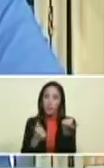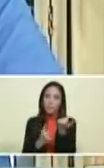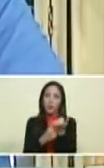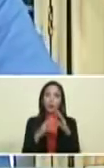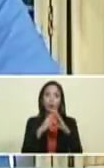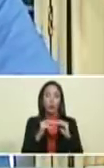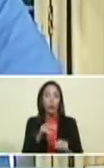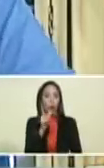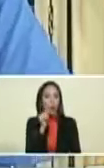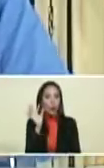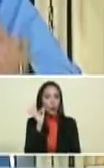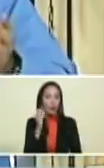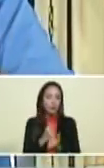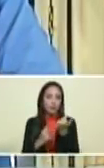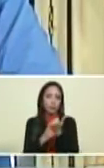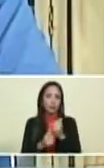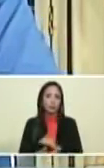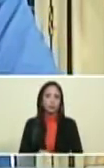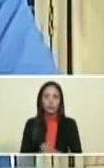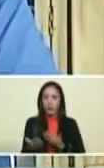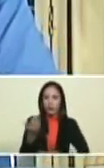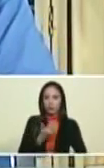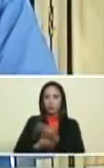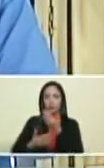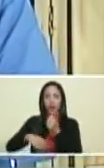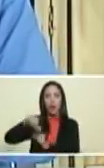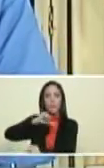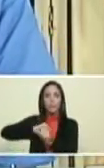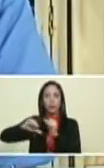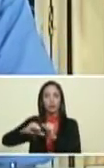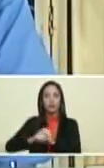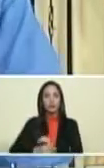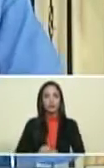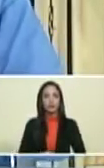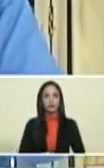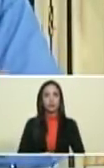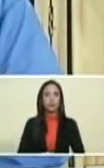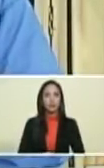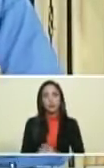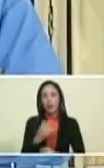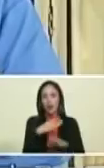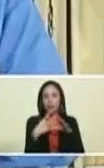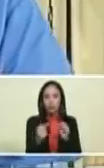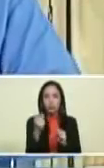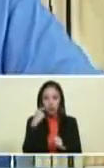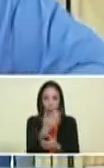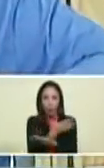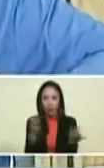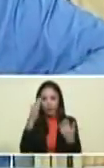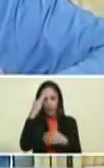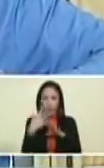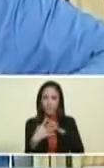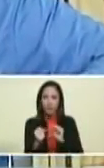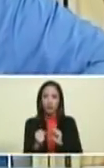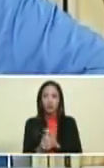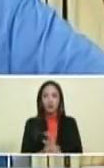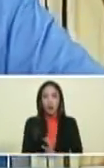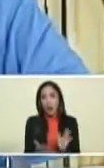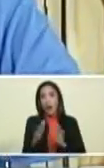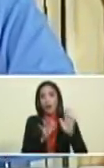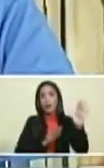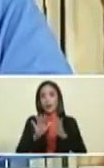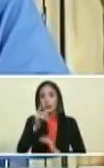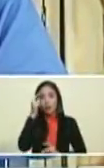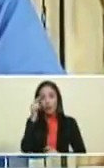todos. Esto también es ganar, ganar. Pido la comprensión, y por eso son 15